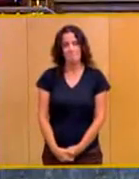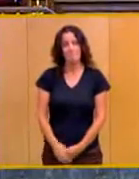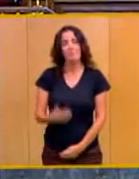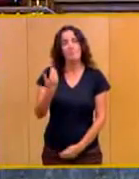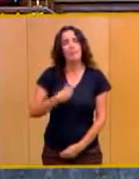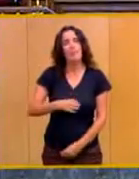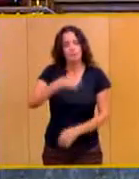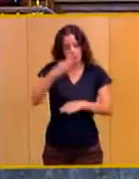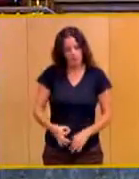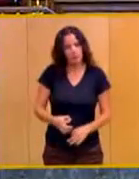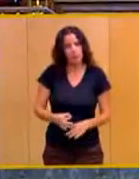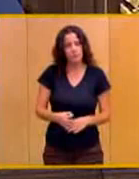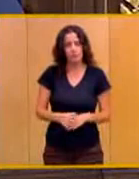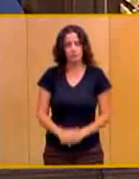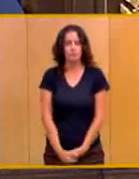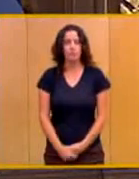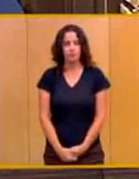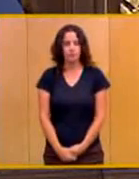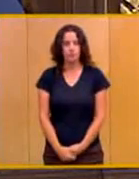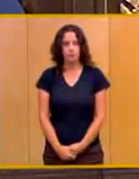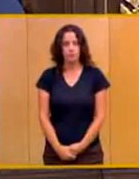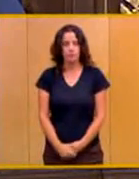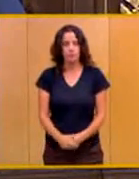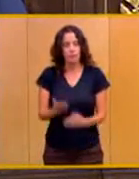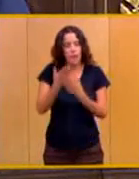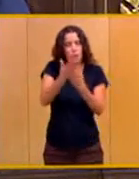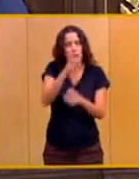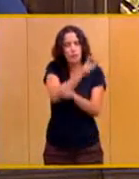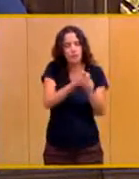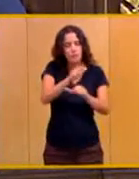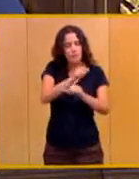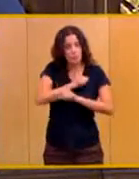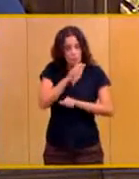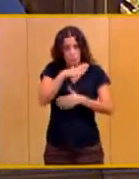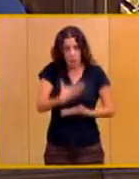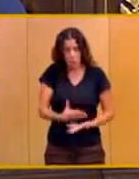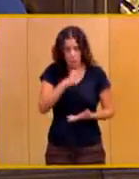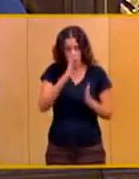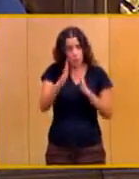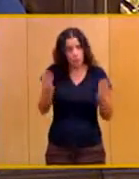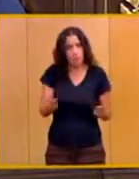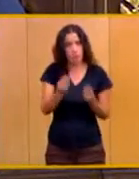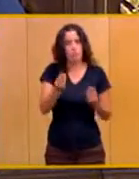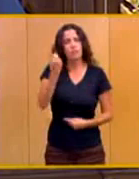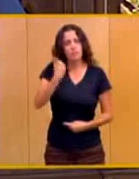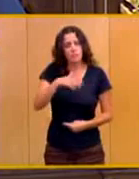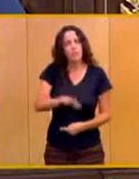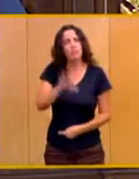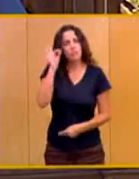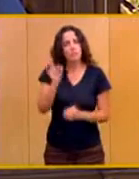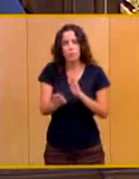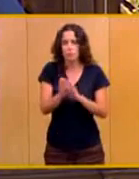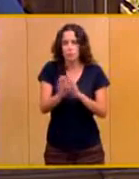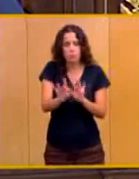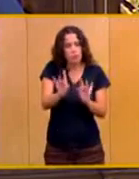mantener la ayuda a los desempleados que hemos mejorado en este periodo. Hemos decidido mantener intacto la política